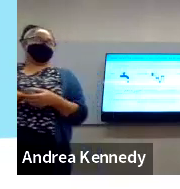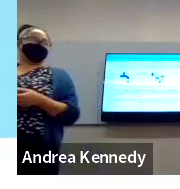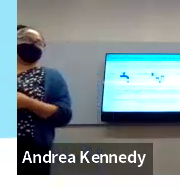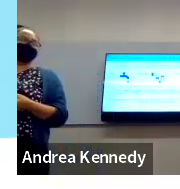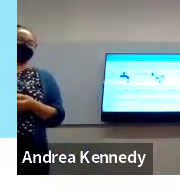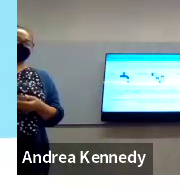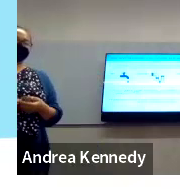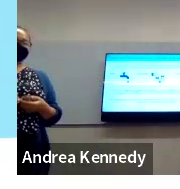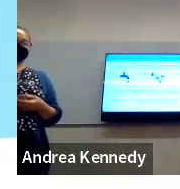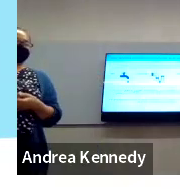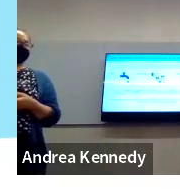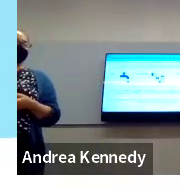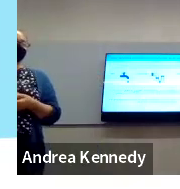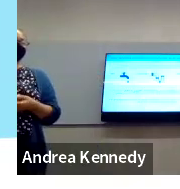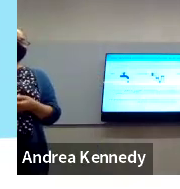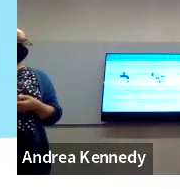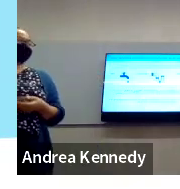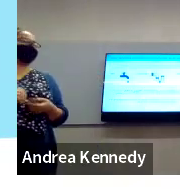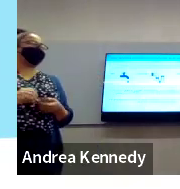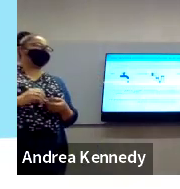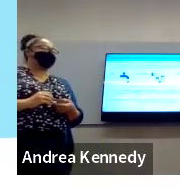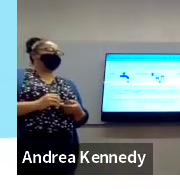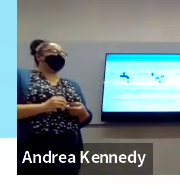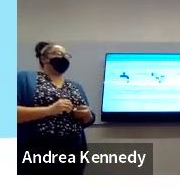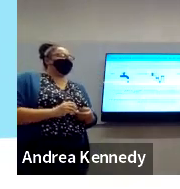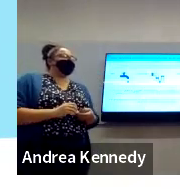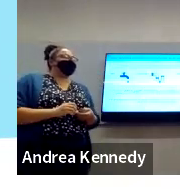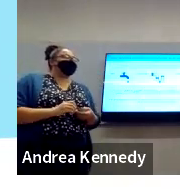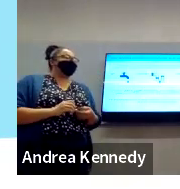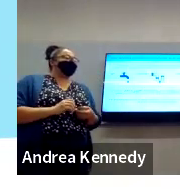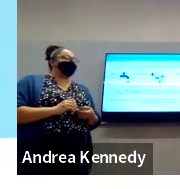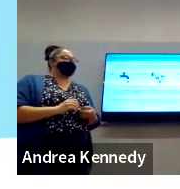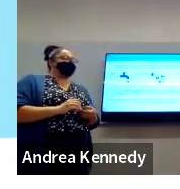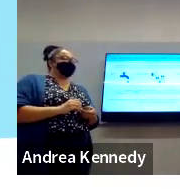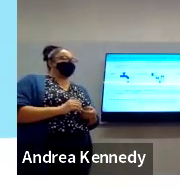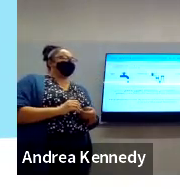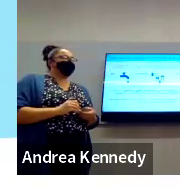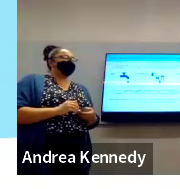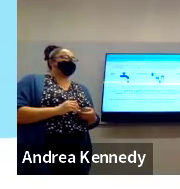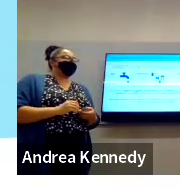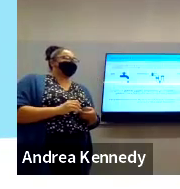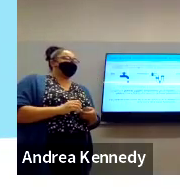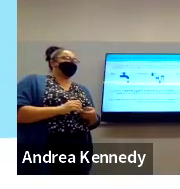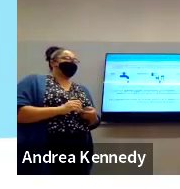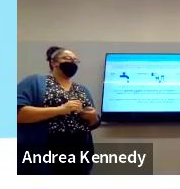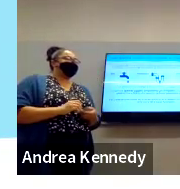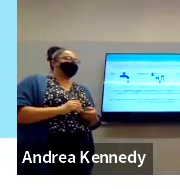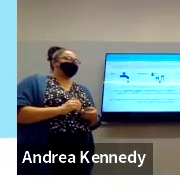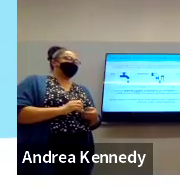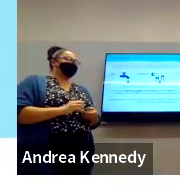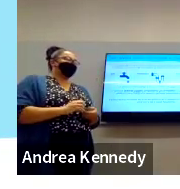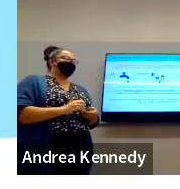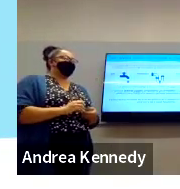city. So, vamos a hablar sobre eso, pero algo breve es de que vamos a ver todo lo que ha pagado en un